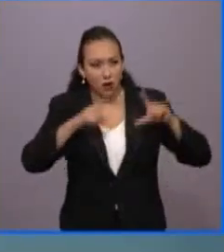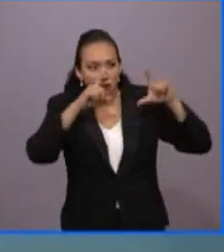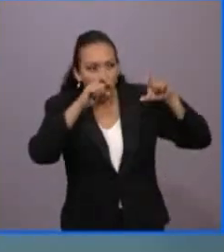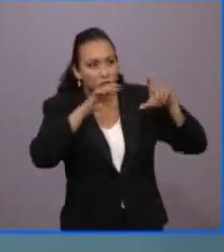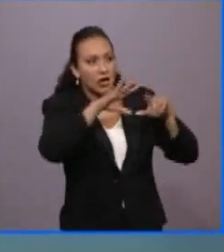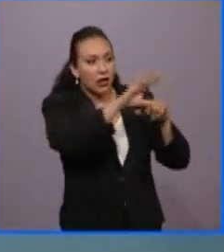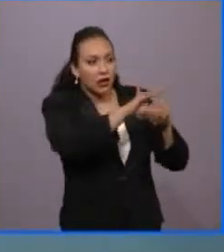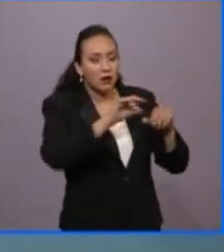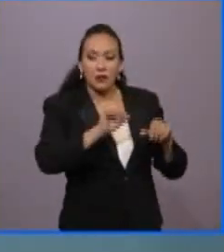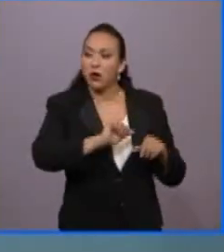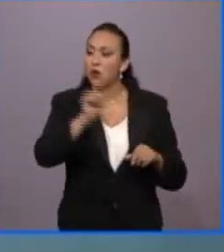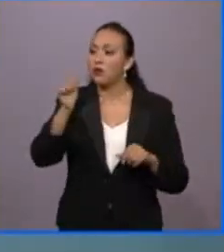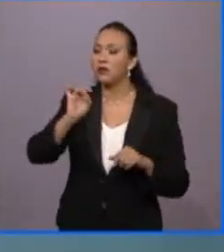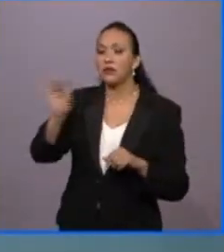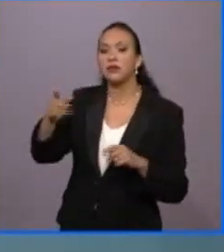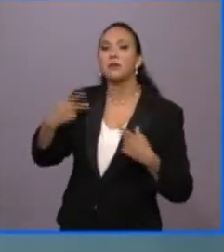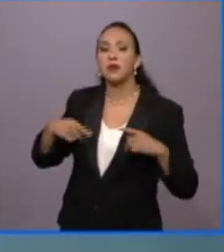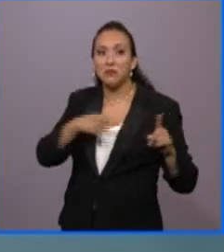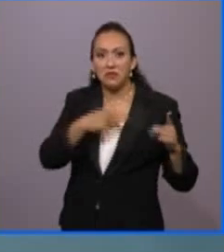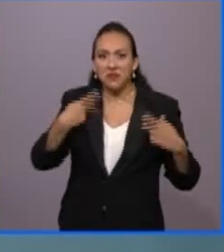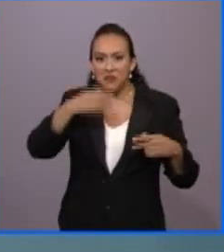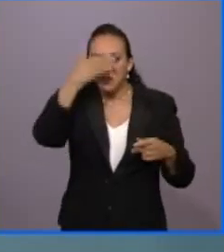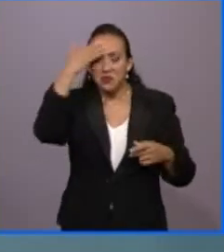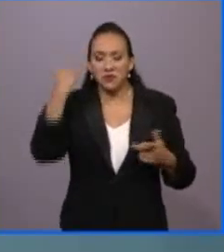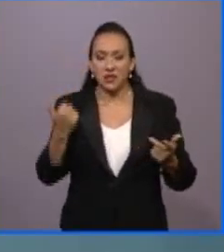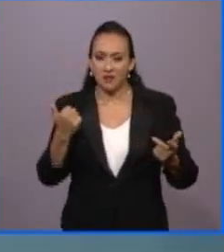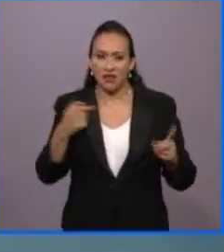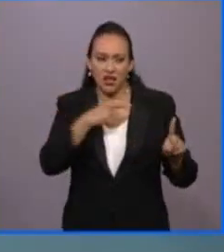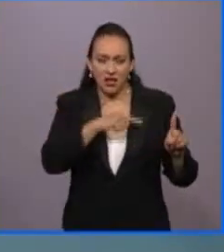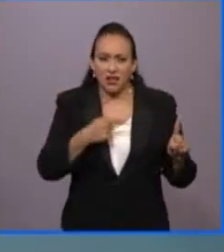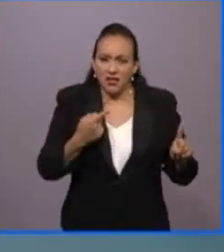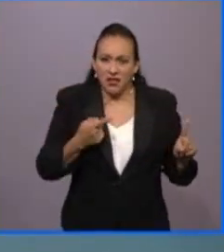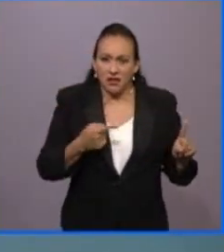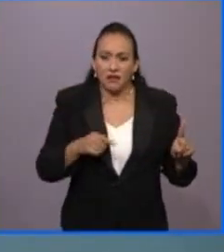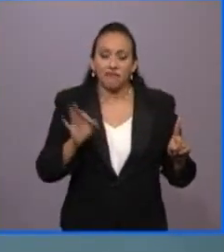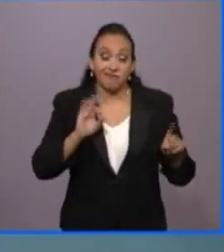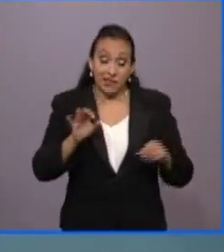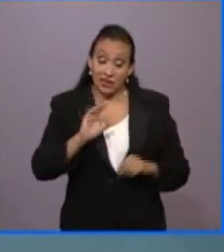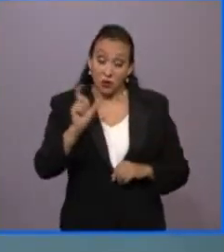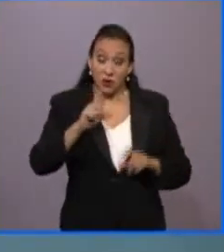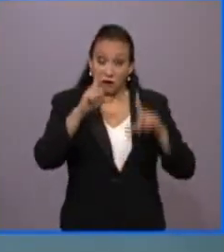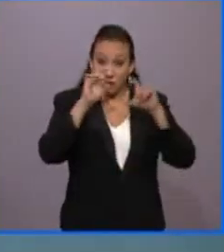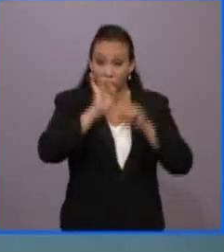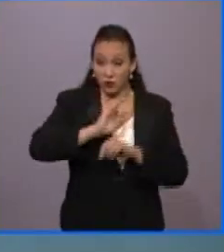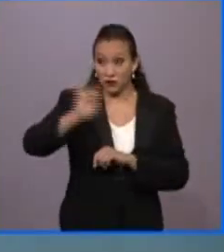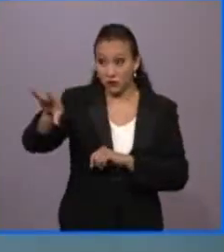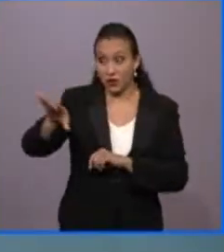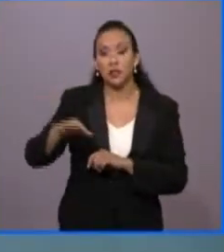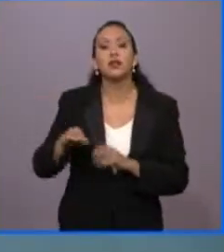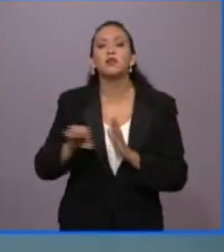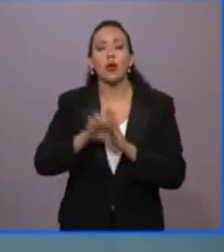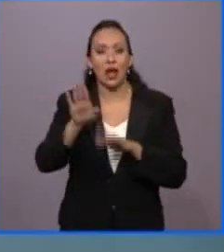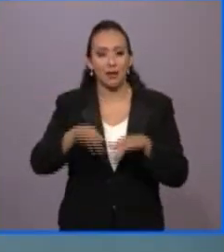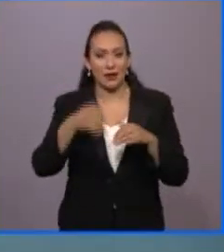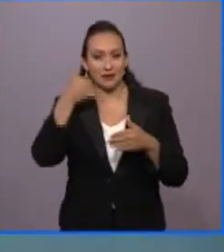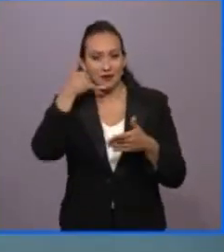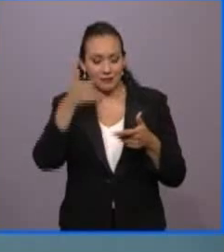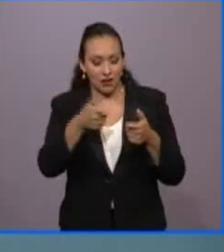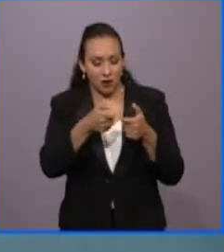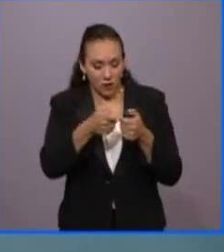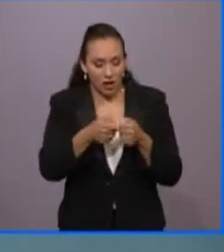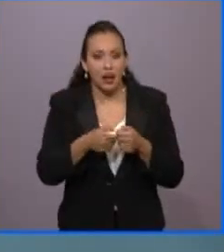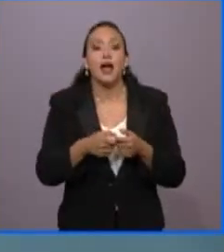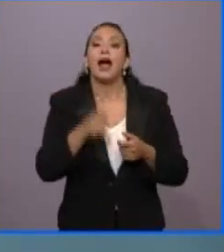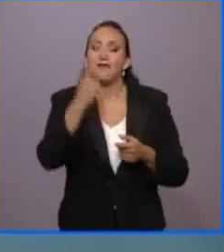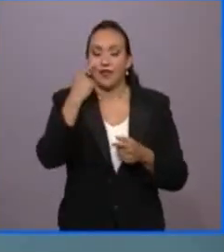compartido con terceros sin consentimiento. Es posible que el envío sea involuntario, como en el caso de robo, pérdida